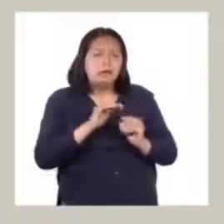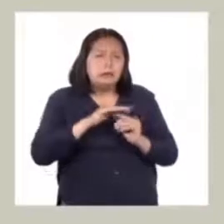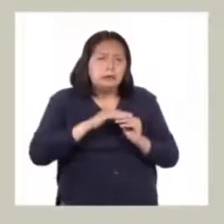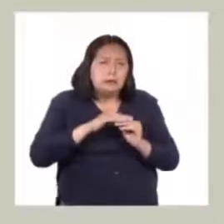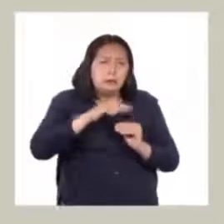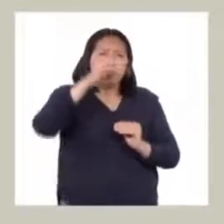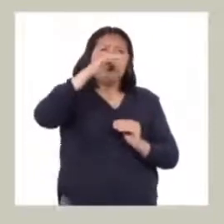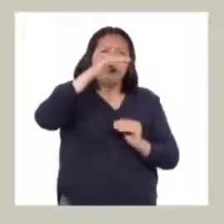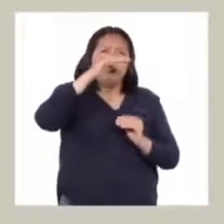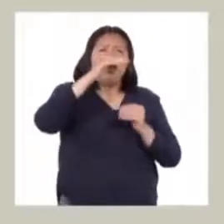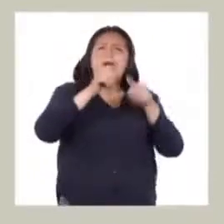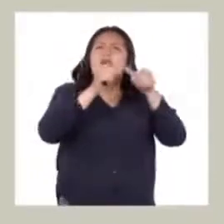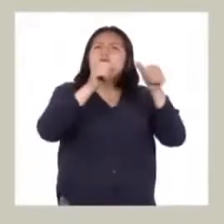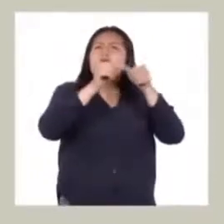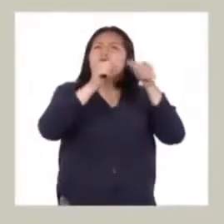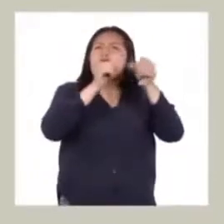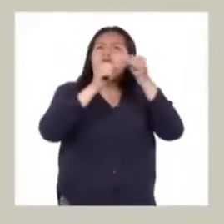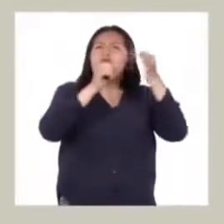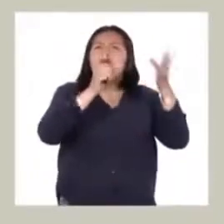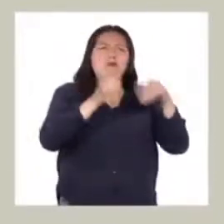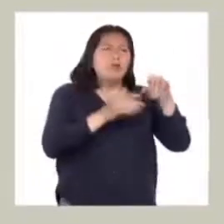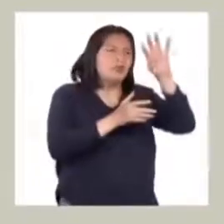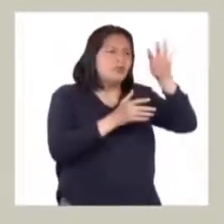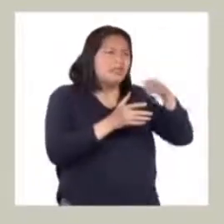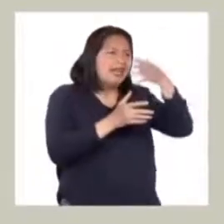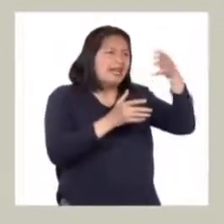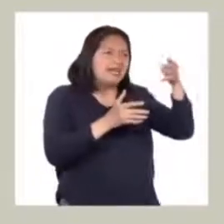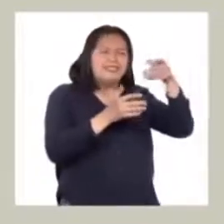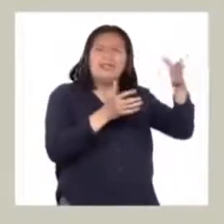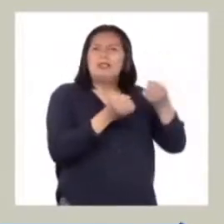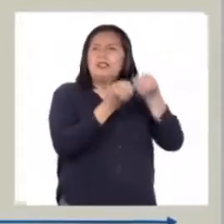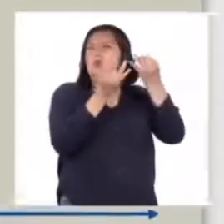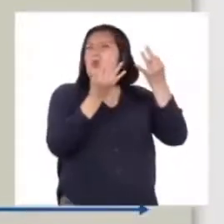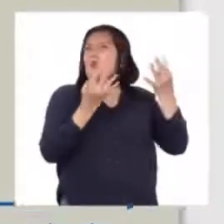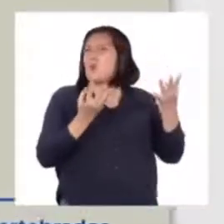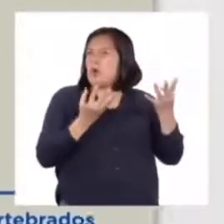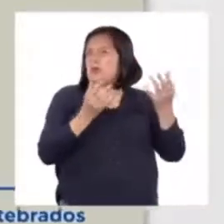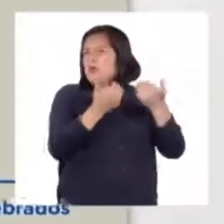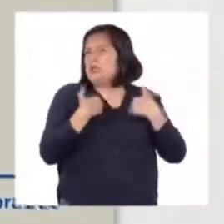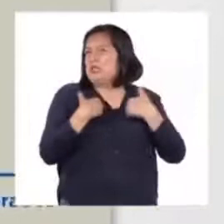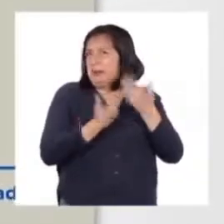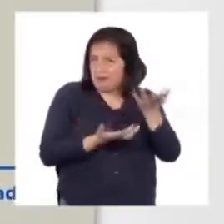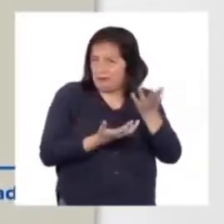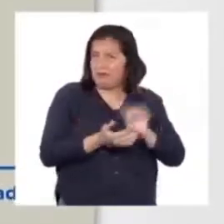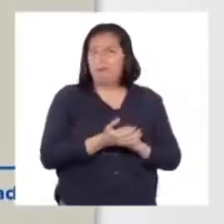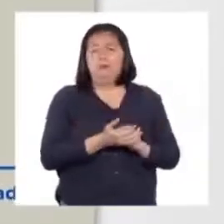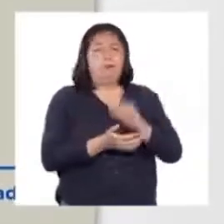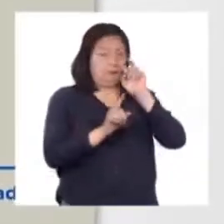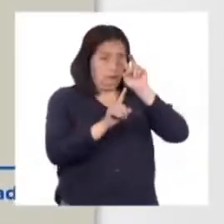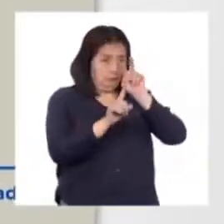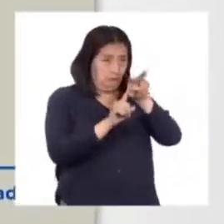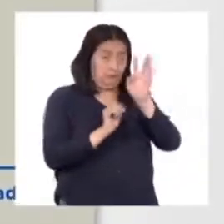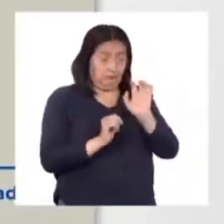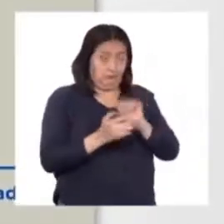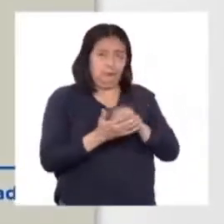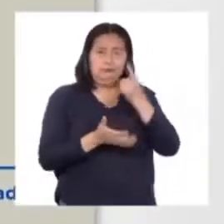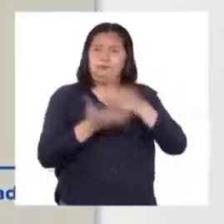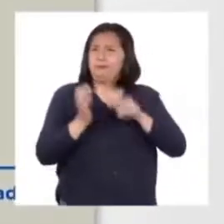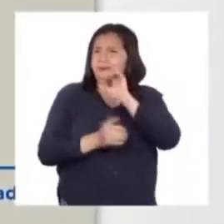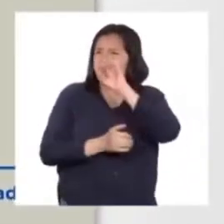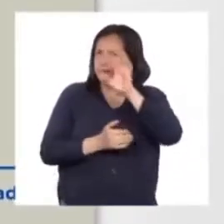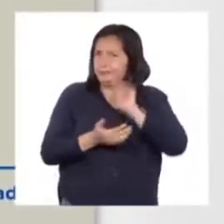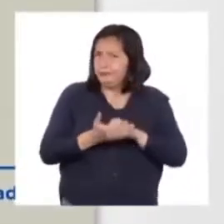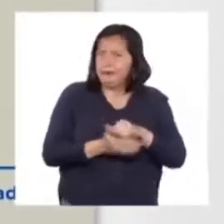debe coincidir con el número que representa la cantidad de especies. Observemos qué dice